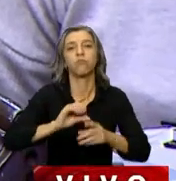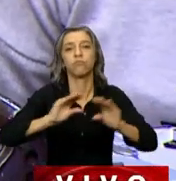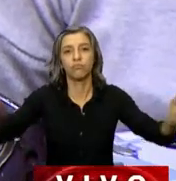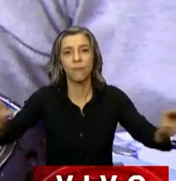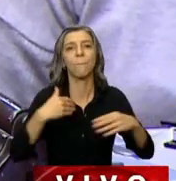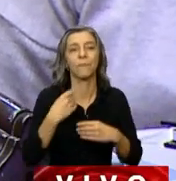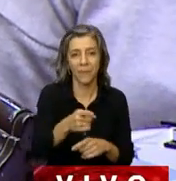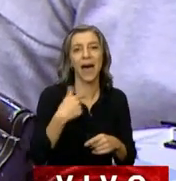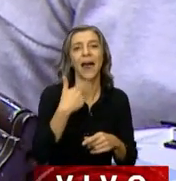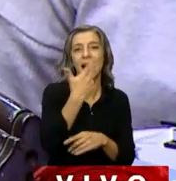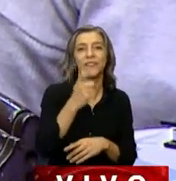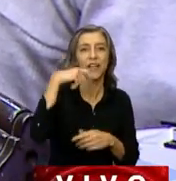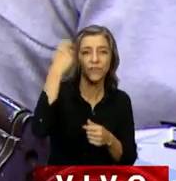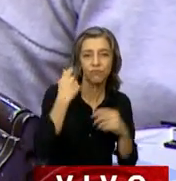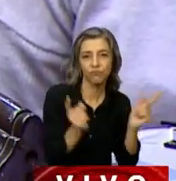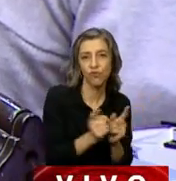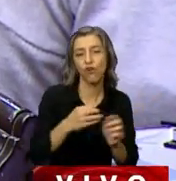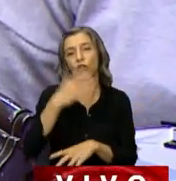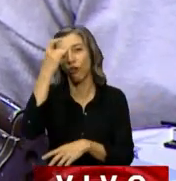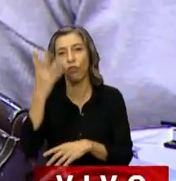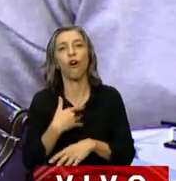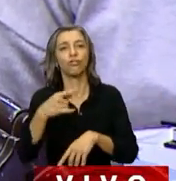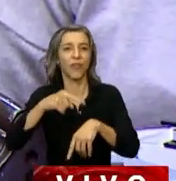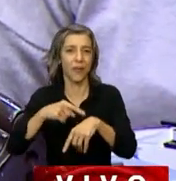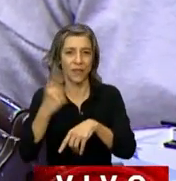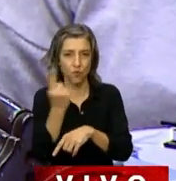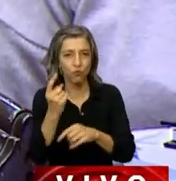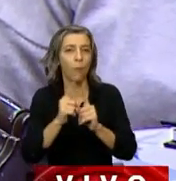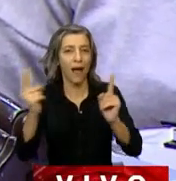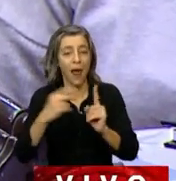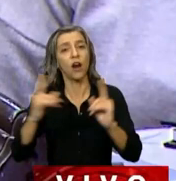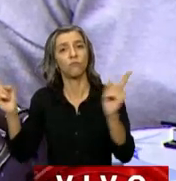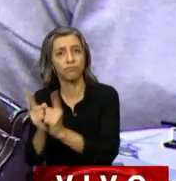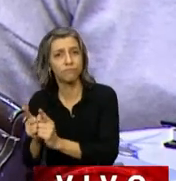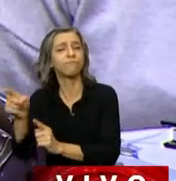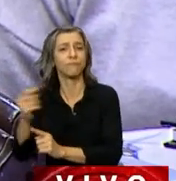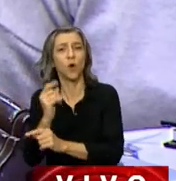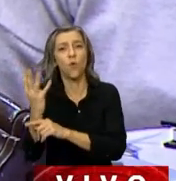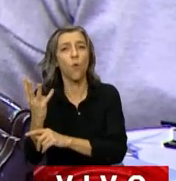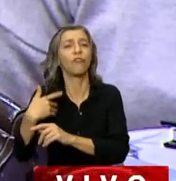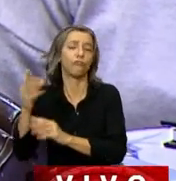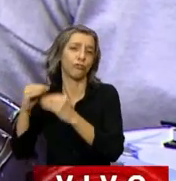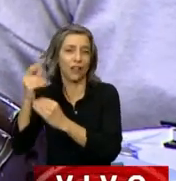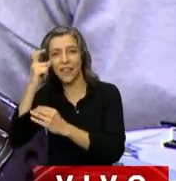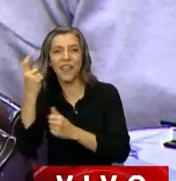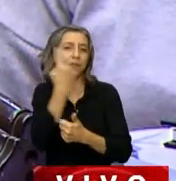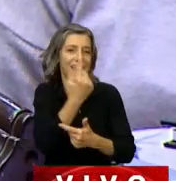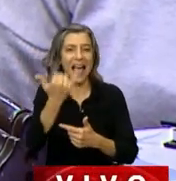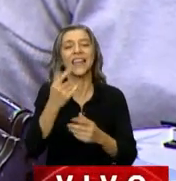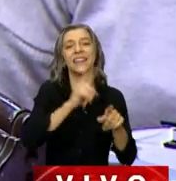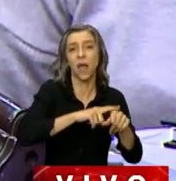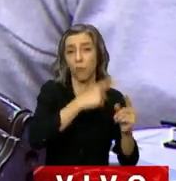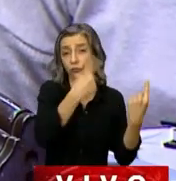cortometrajes, 12 cortos de ficción de 10 minutos, 12 cortos de ficción de 3 minutos, 4 documentales de cortometrajes de 10 minutos. Más